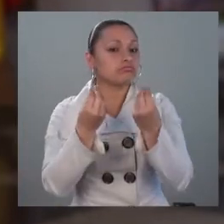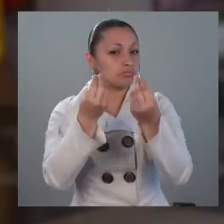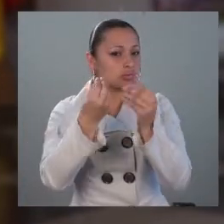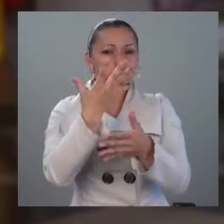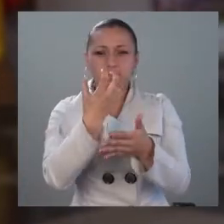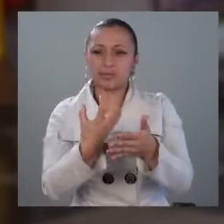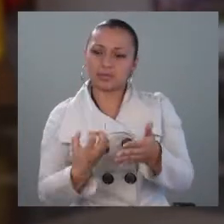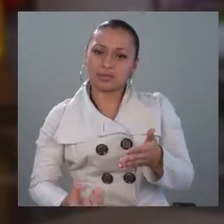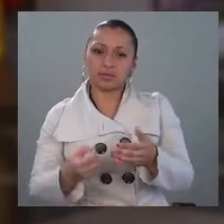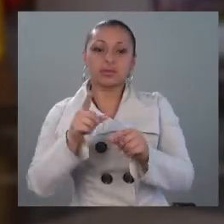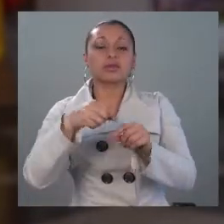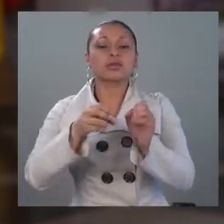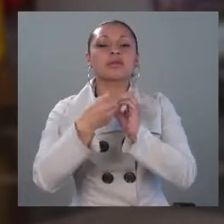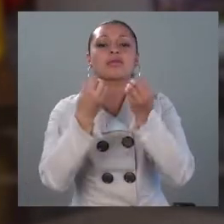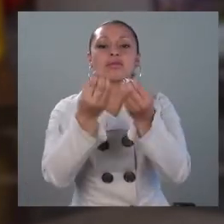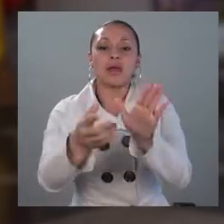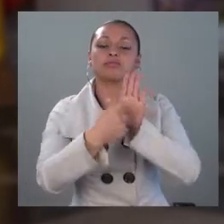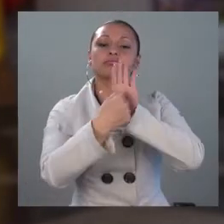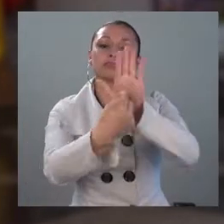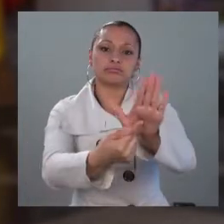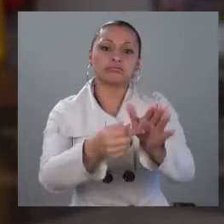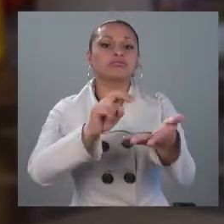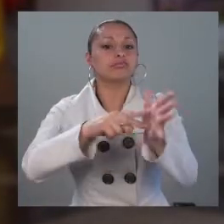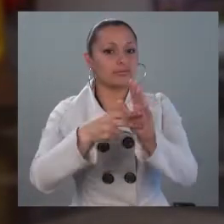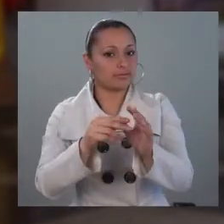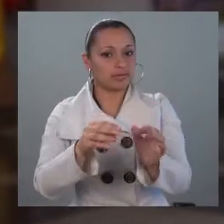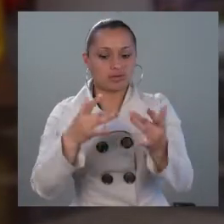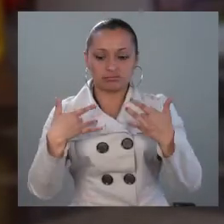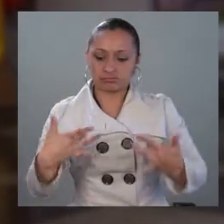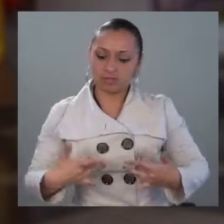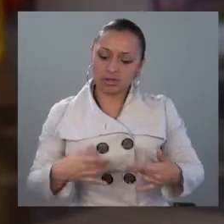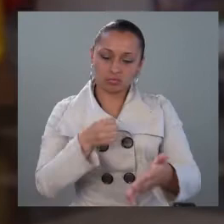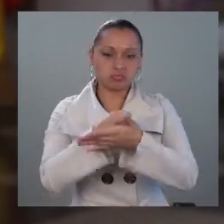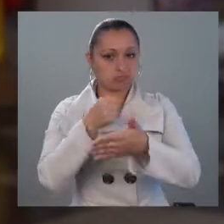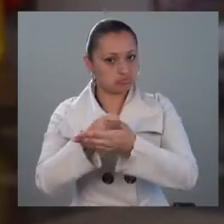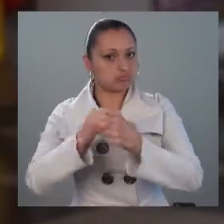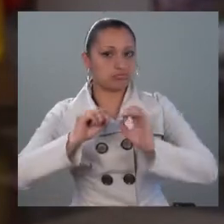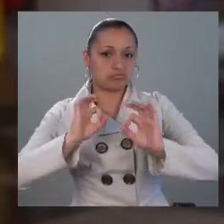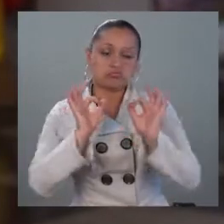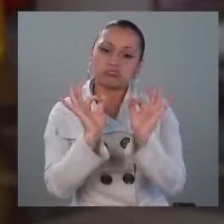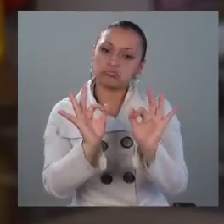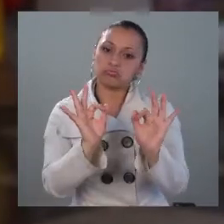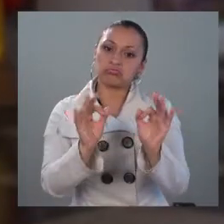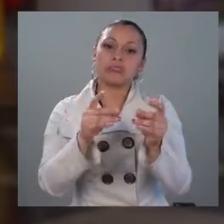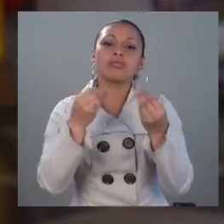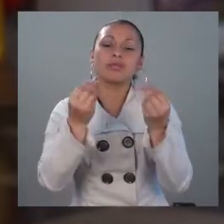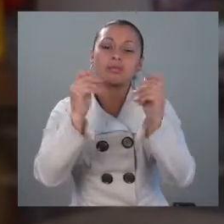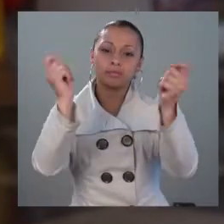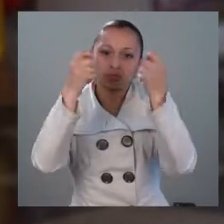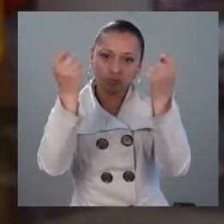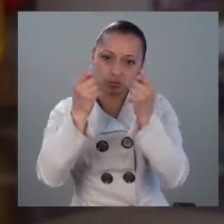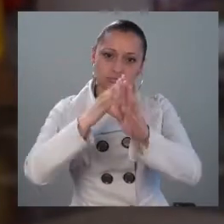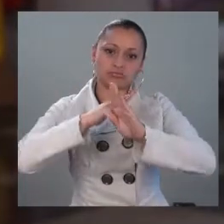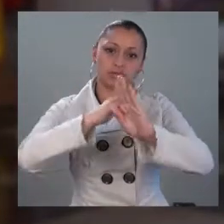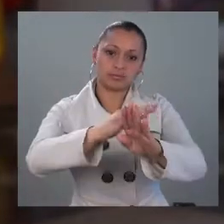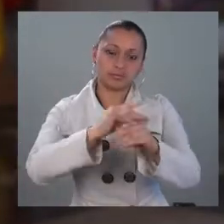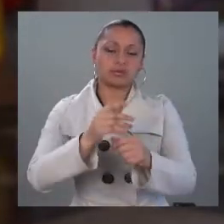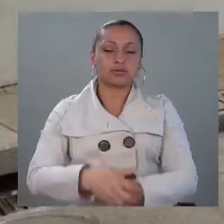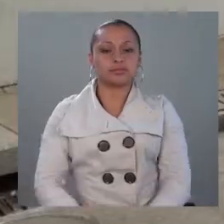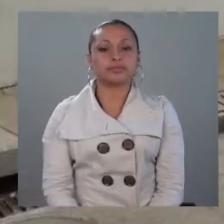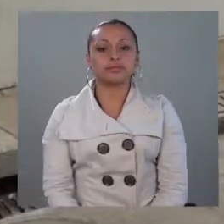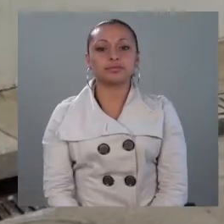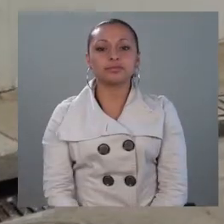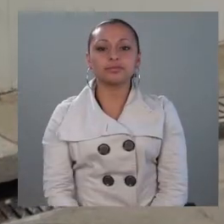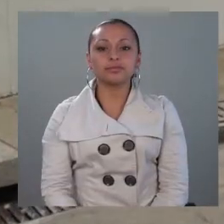y eso da a conocer que se está ejecutando muchas actividades de promoción y prevención en el departamento de